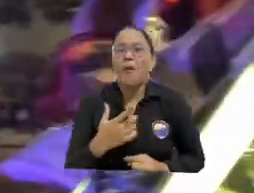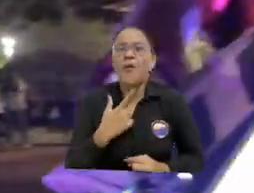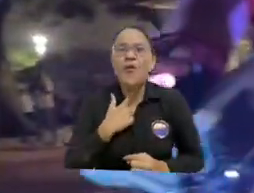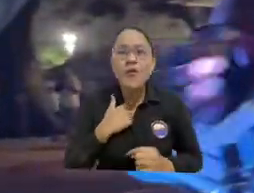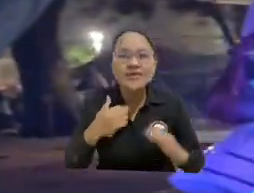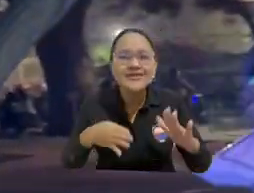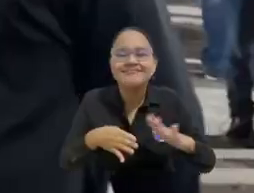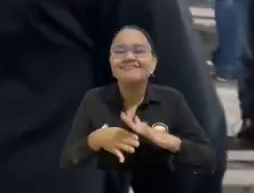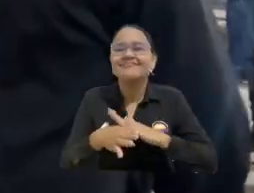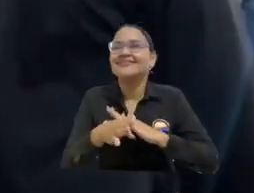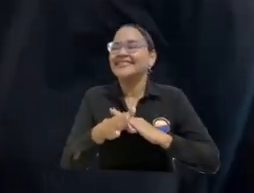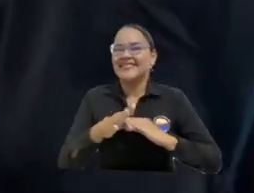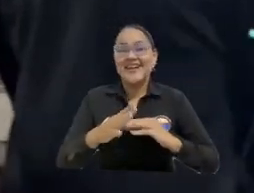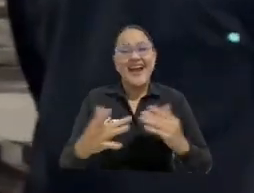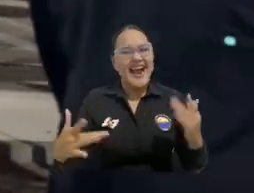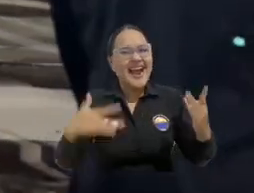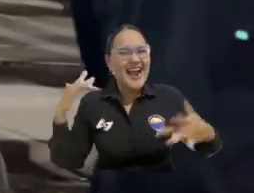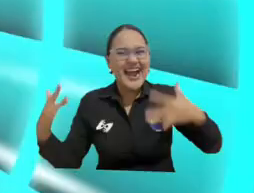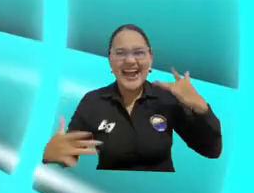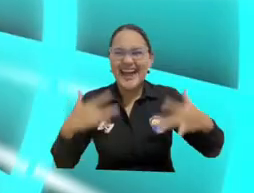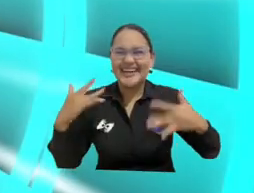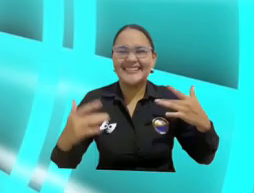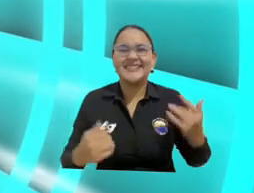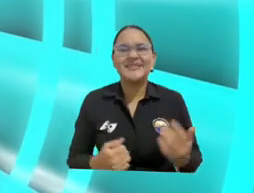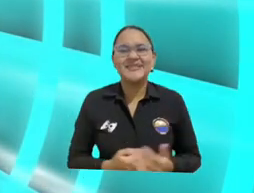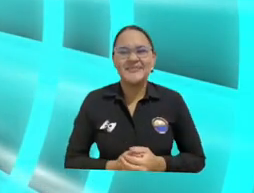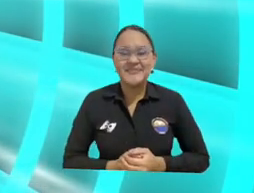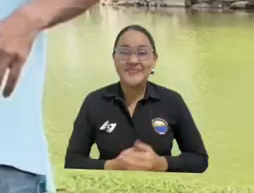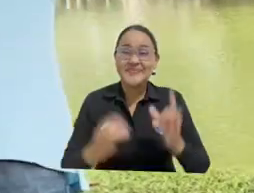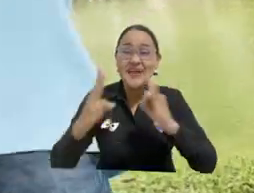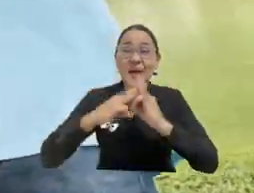nos sentíamos inspirados,